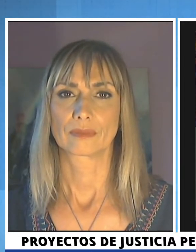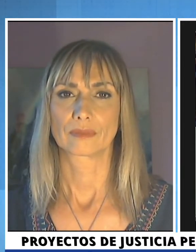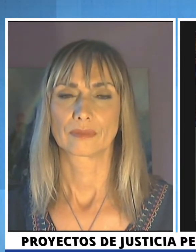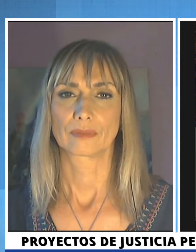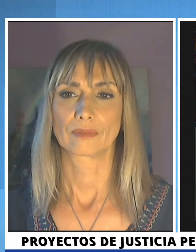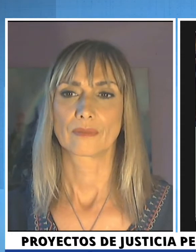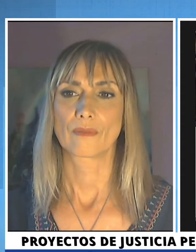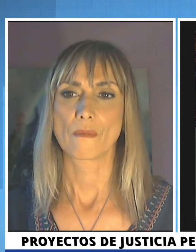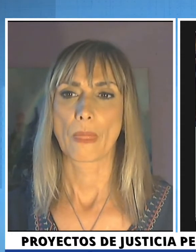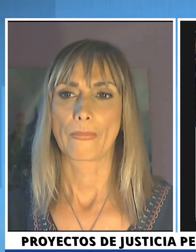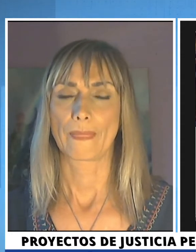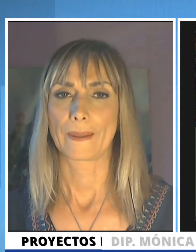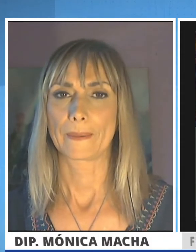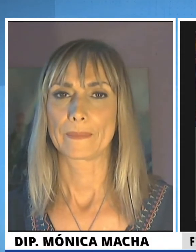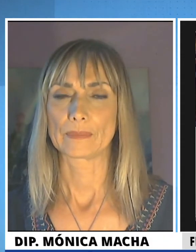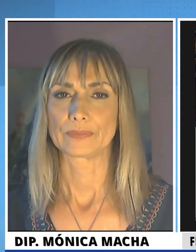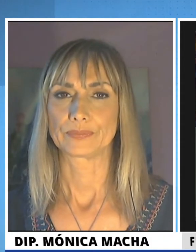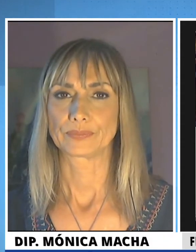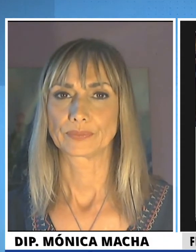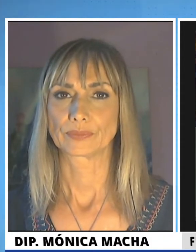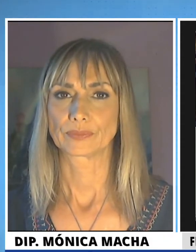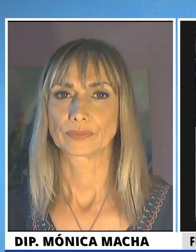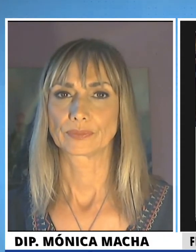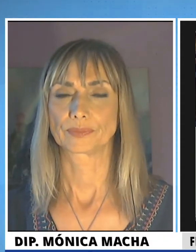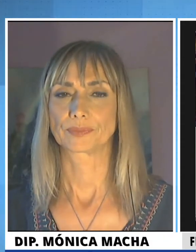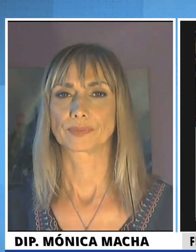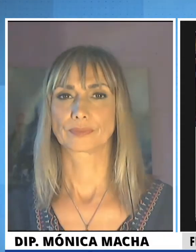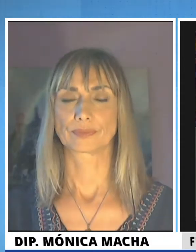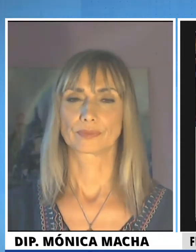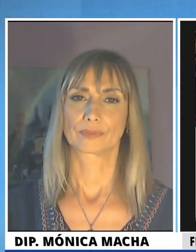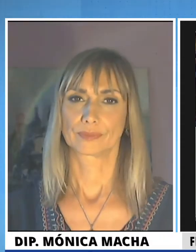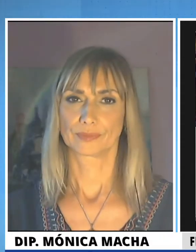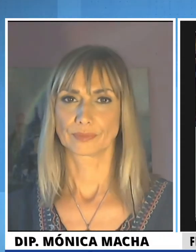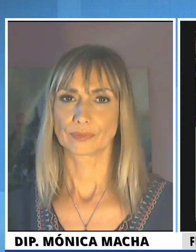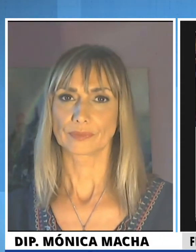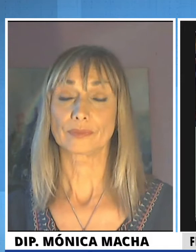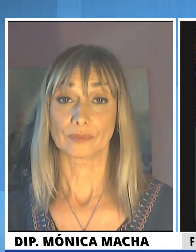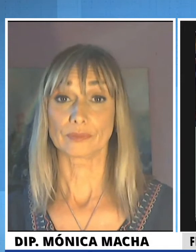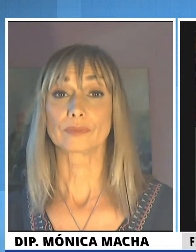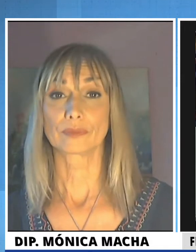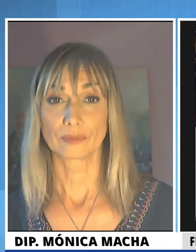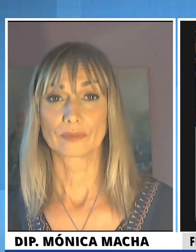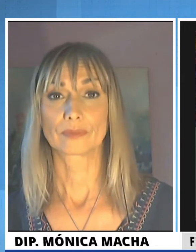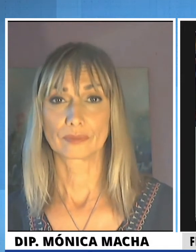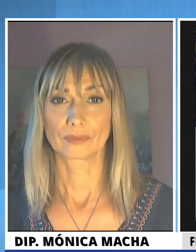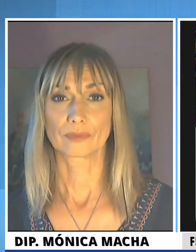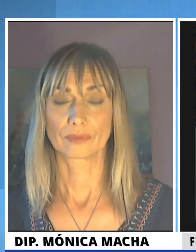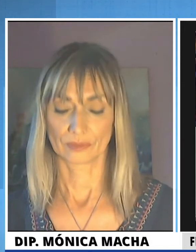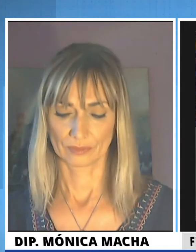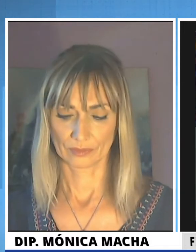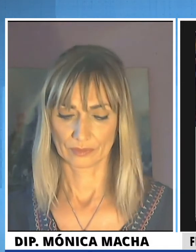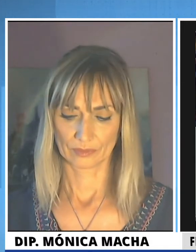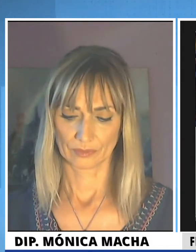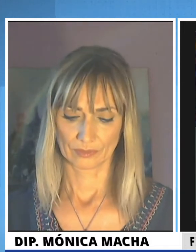un primer objetivo que estaba basado en cerca de más de 60 proyectos que están en legislación penal y están